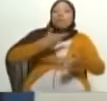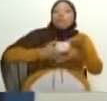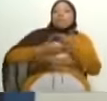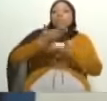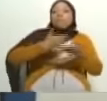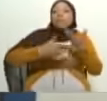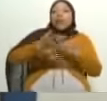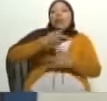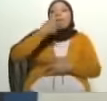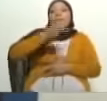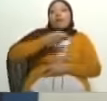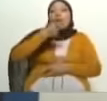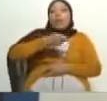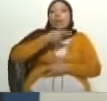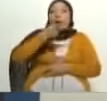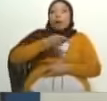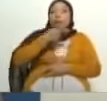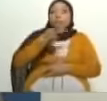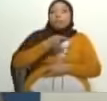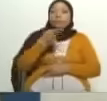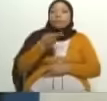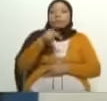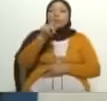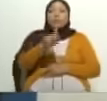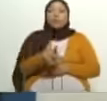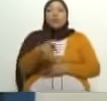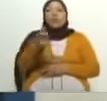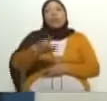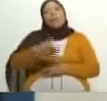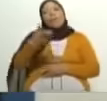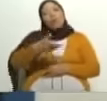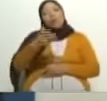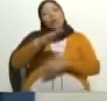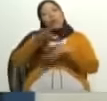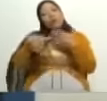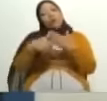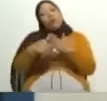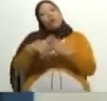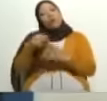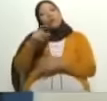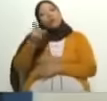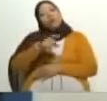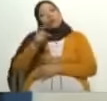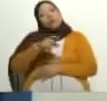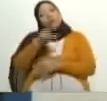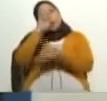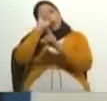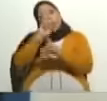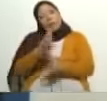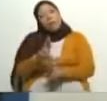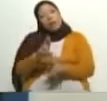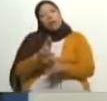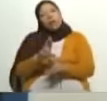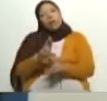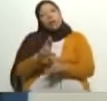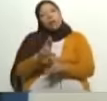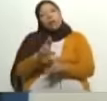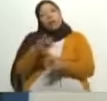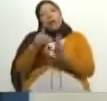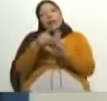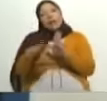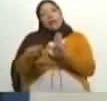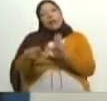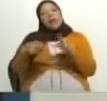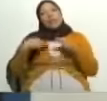política así como algo muy fundamental para todos nosotros el respeto a los Derechos